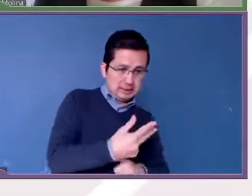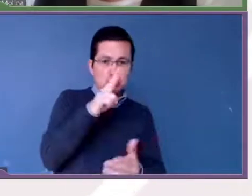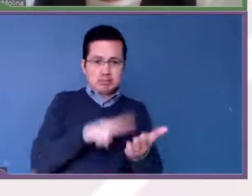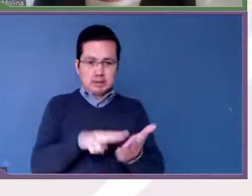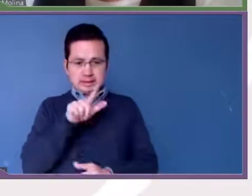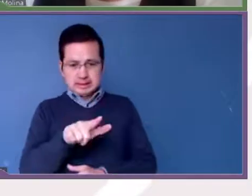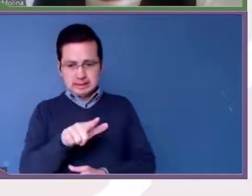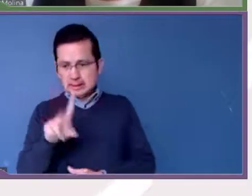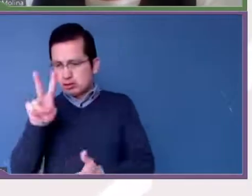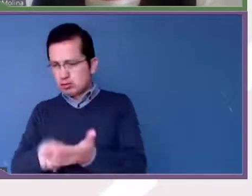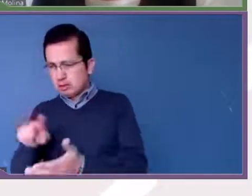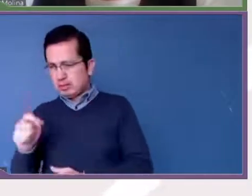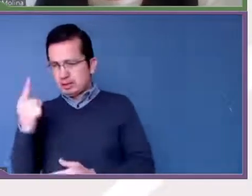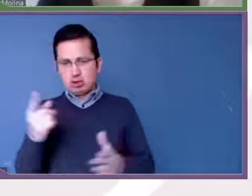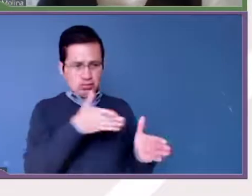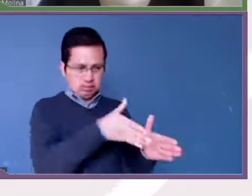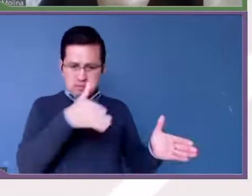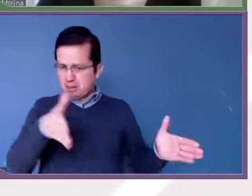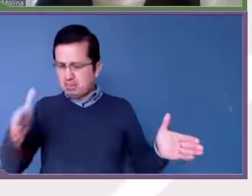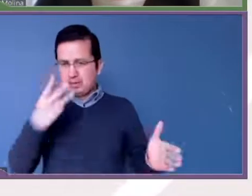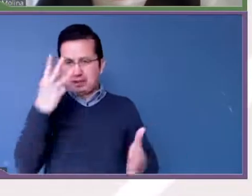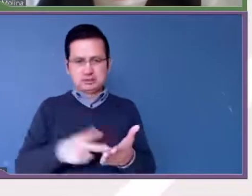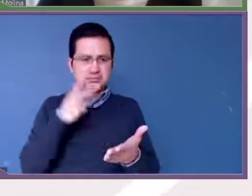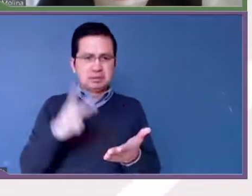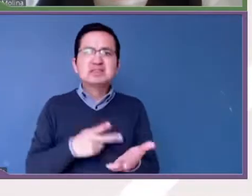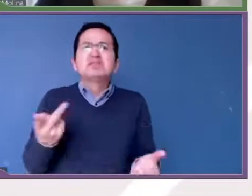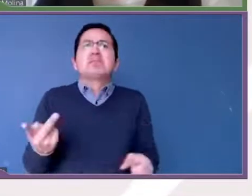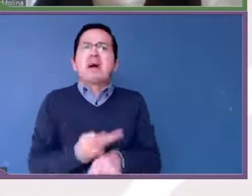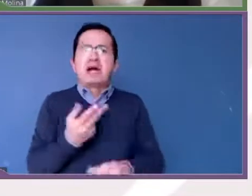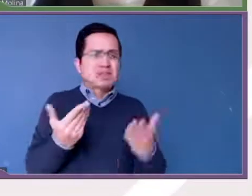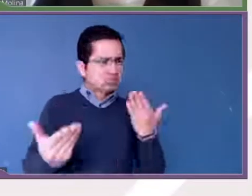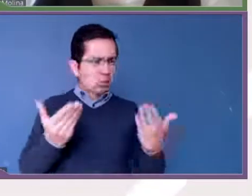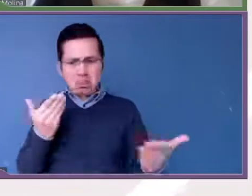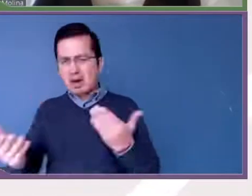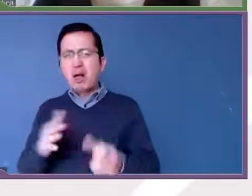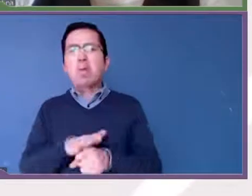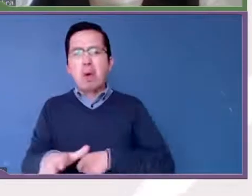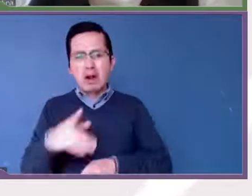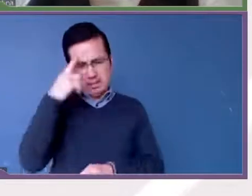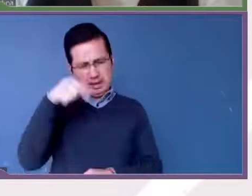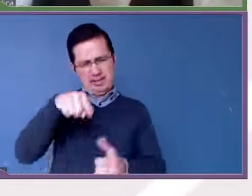la atención de esta última edición de la encuesta?